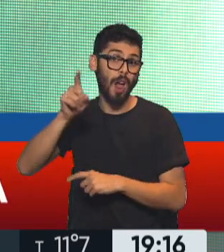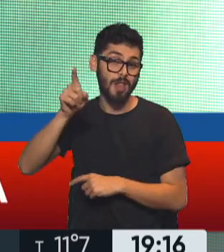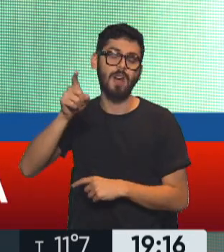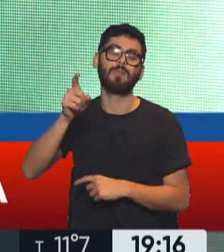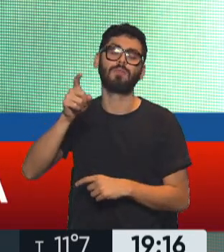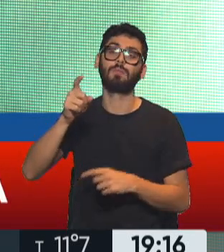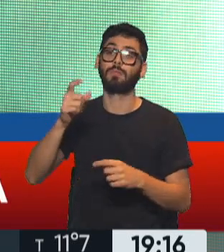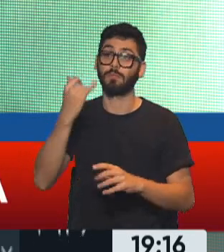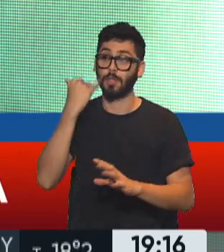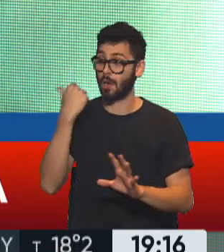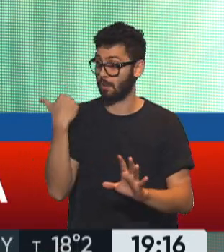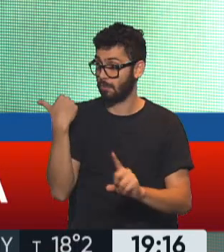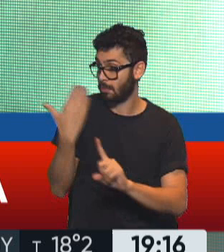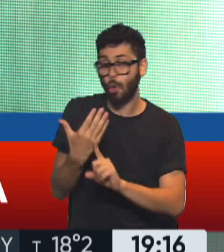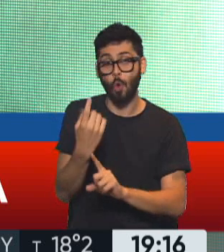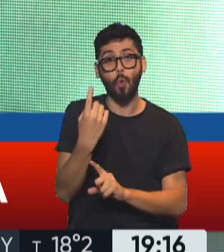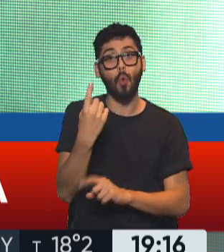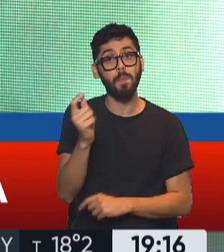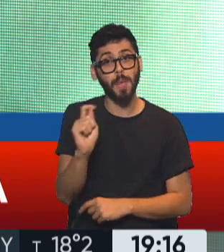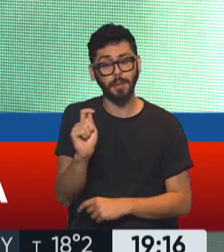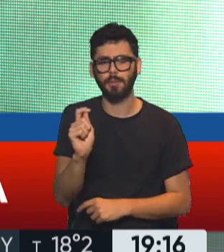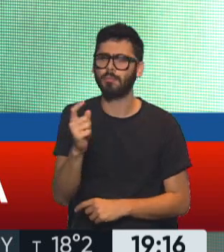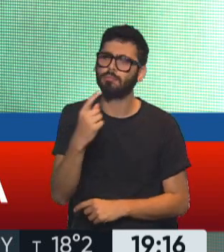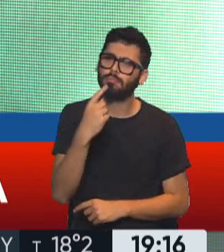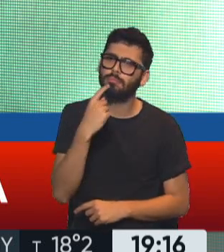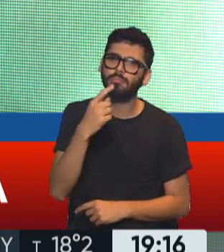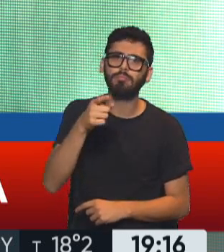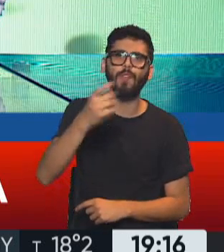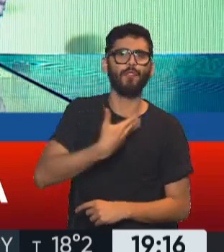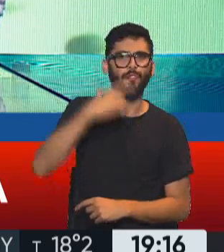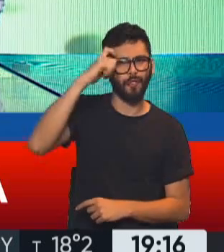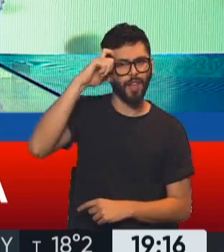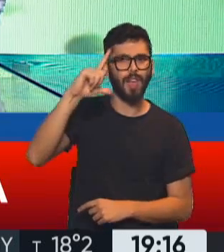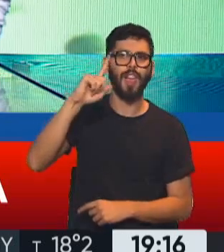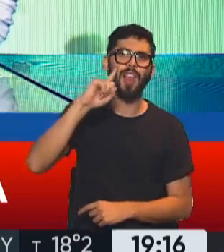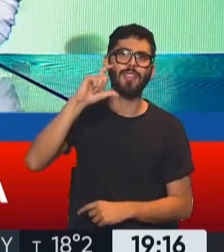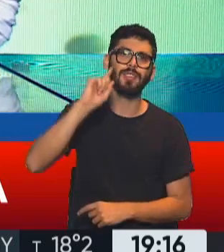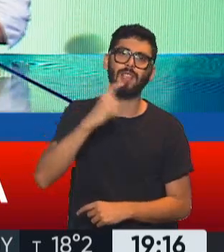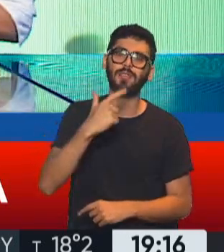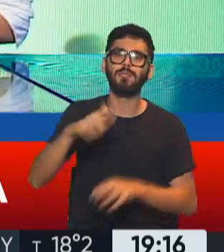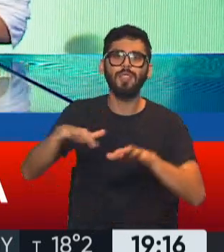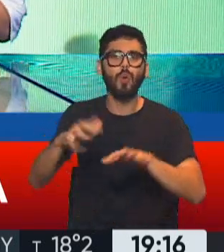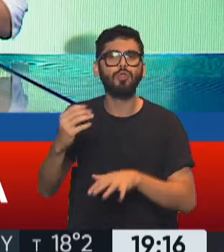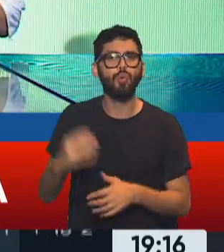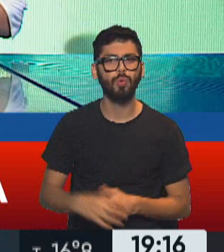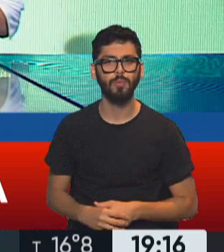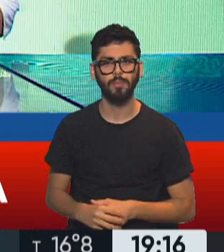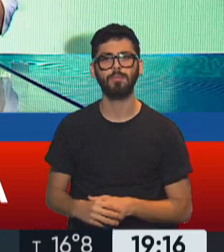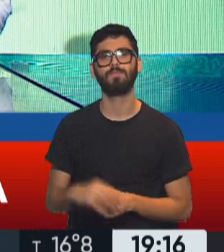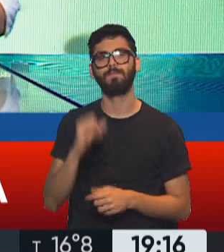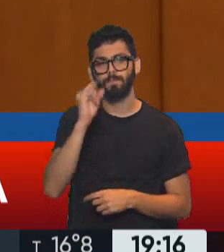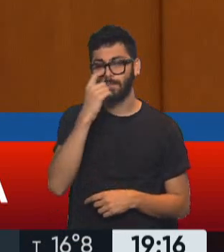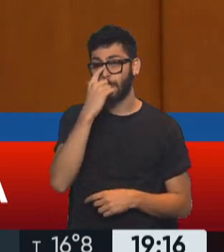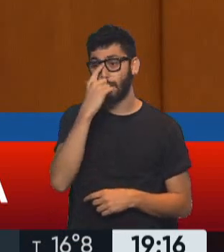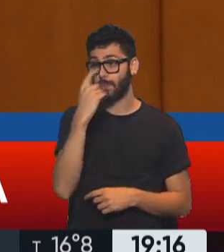se cumple un mes, Felicitas. ¿Cuál es el cuadro de situación en este momento? Sí, así es. Un mes desde esa fecha,